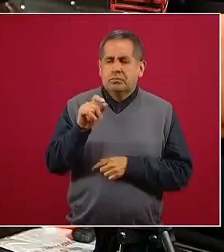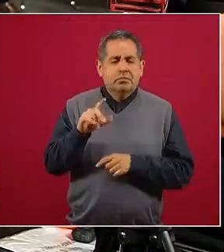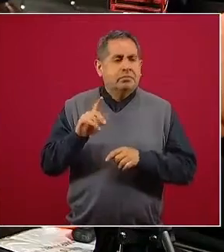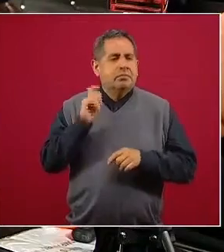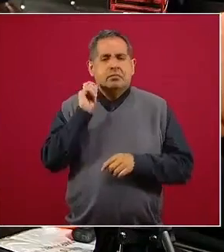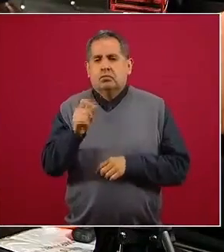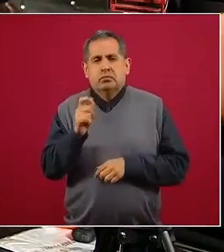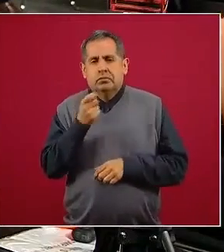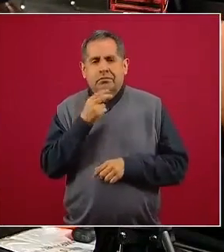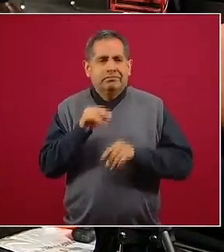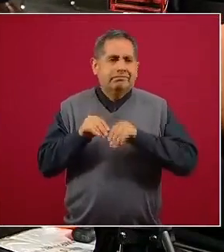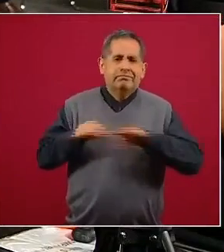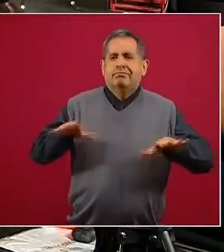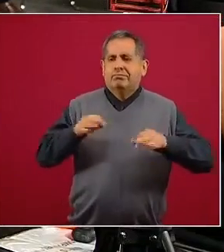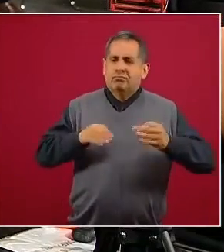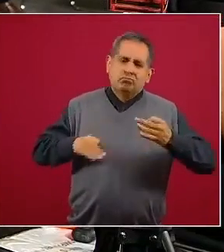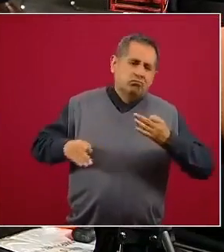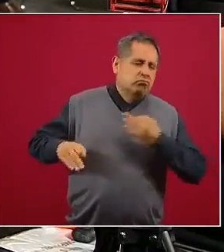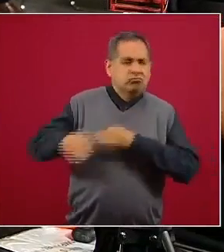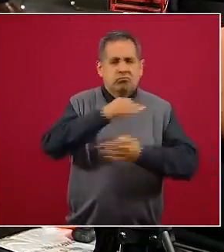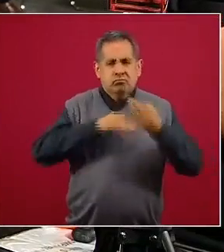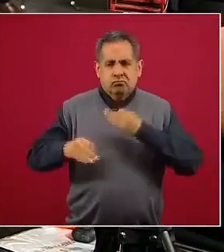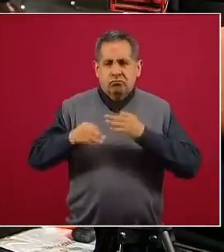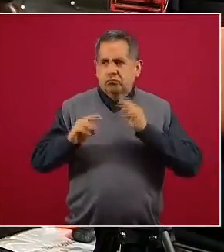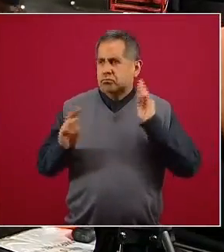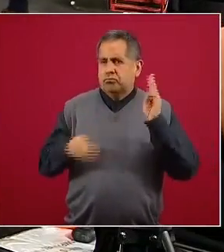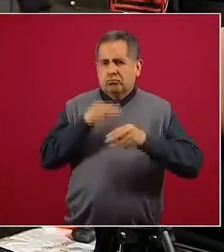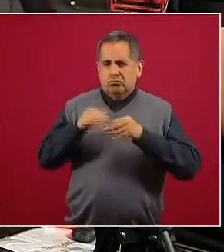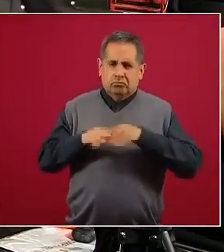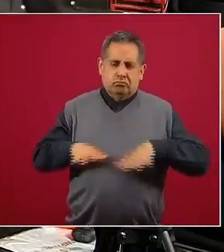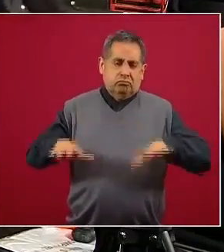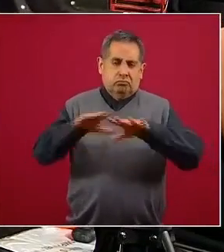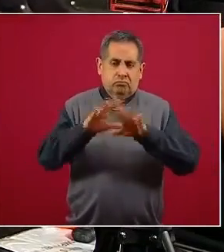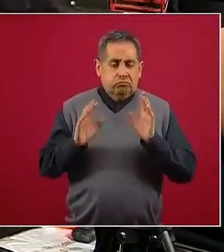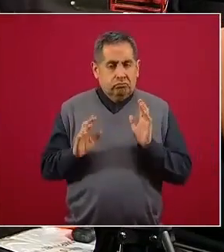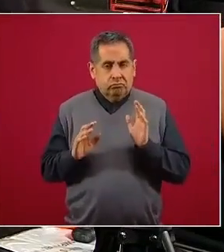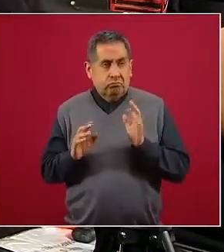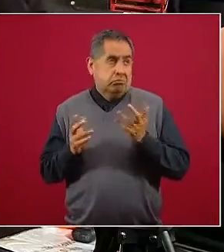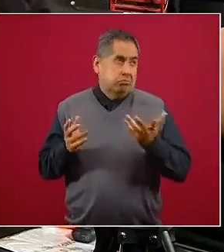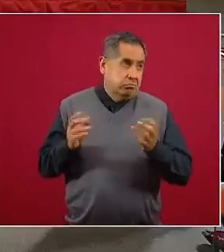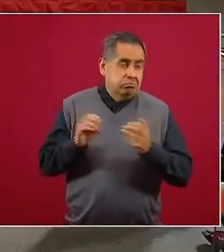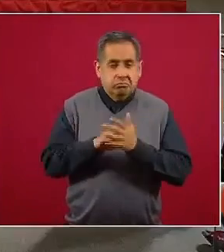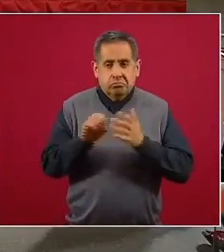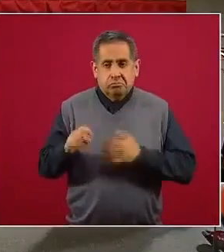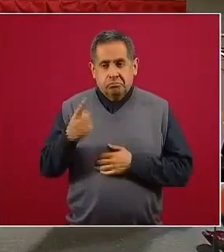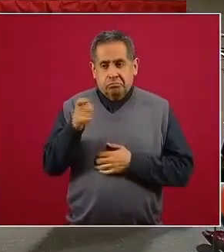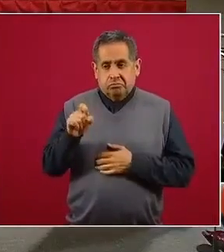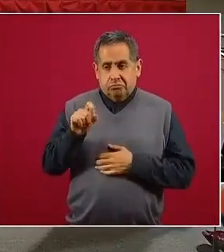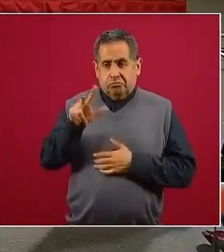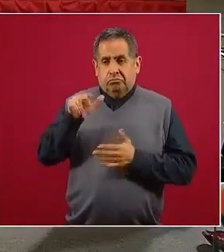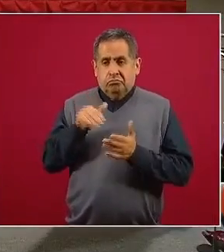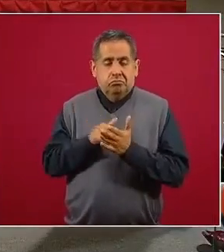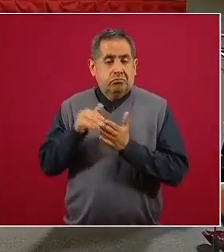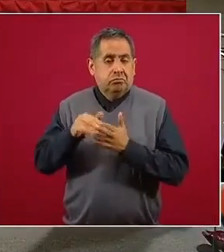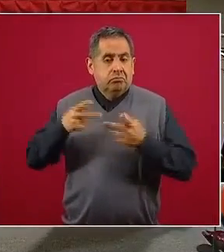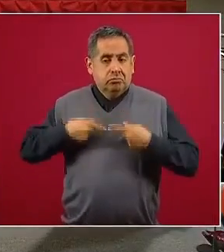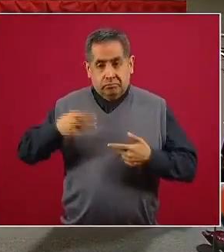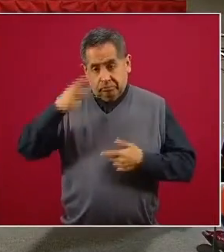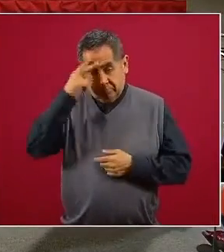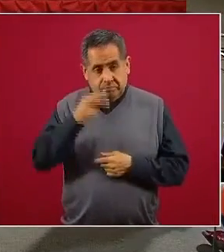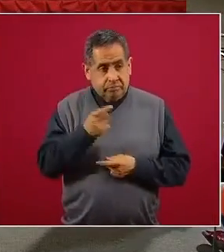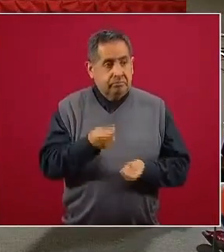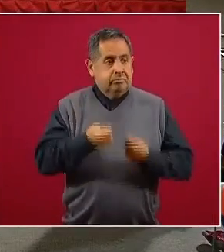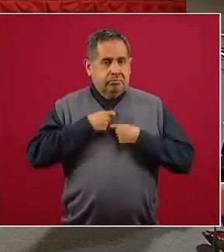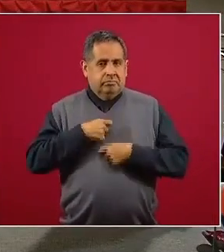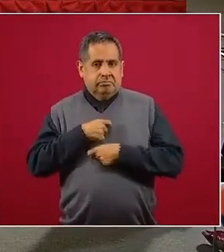es sinónimo de que todos en todo el mundo, o por lo menos los 128 millones de mexicanos que somos, vamos